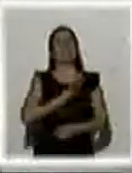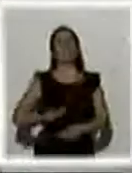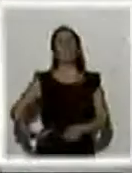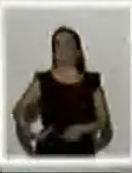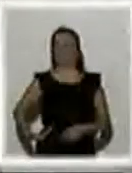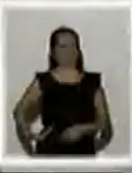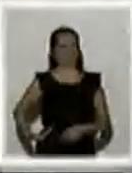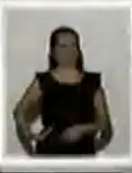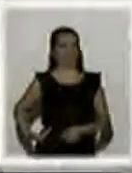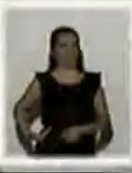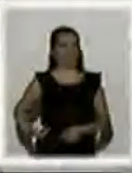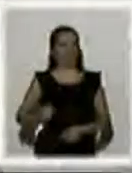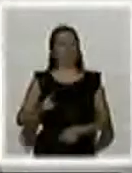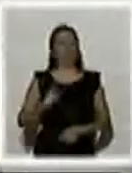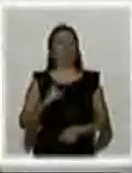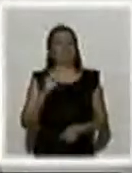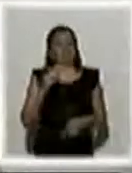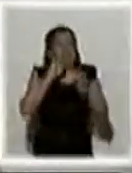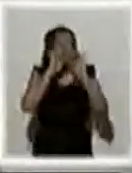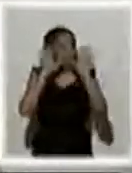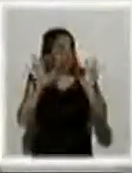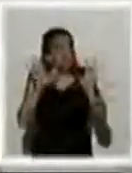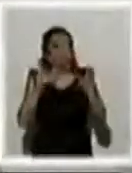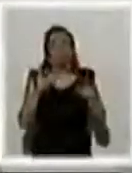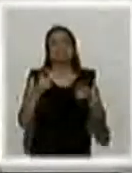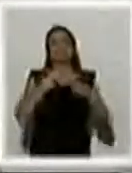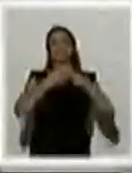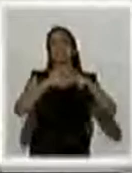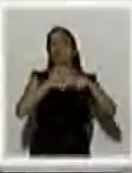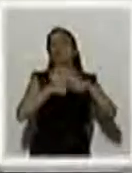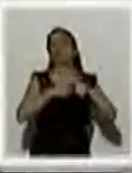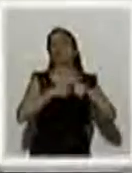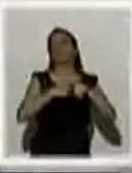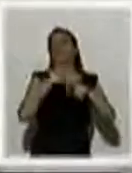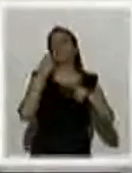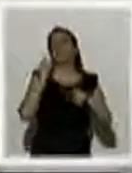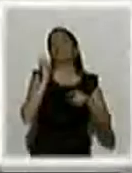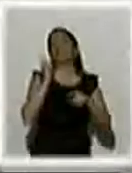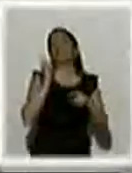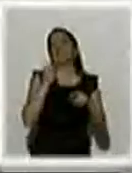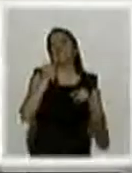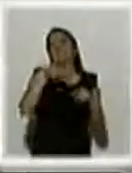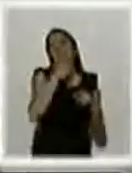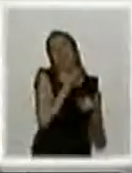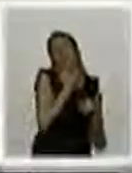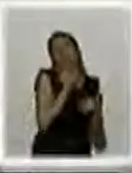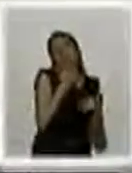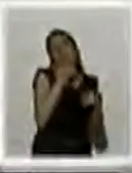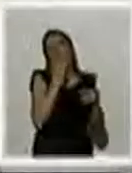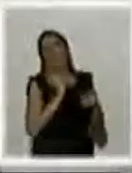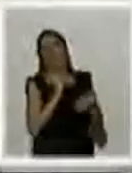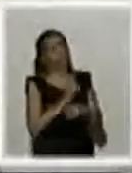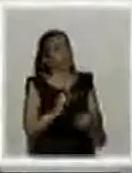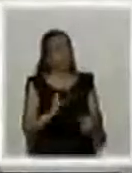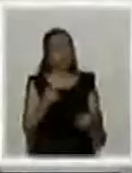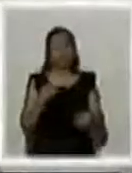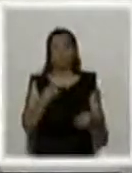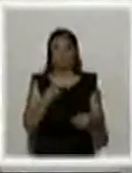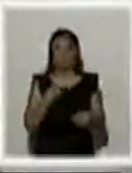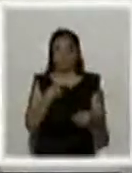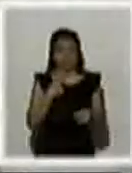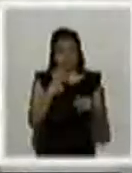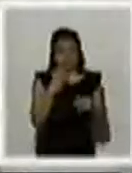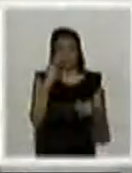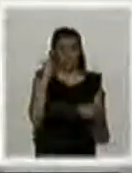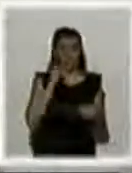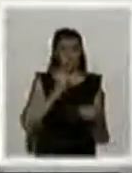de inaugurar, de presentar y discutir quién es el que más ha invertido. En realidad nosotros vamos a renovar parcialmente la